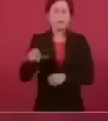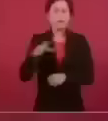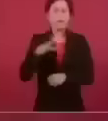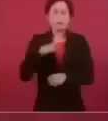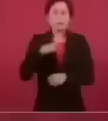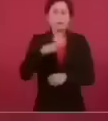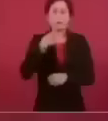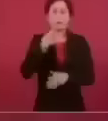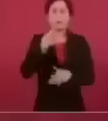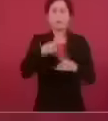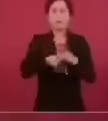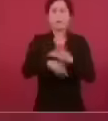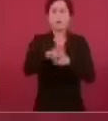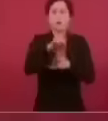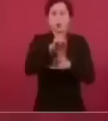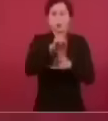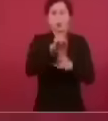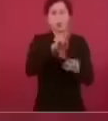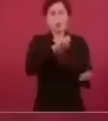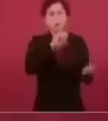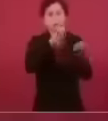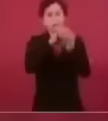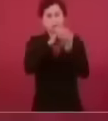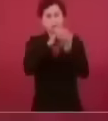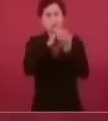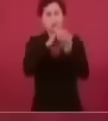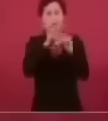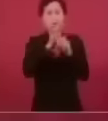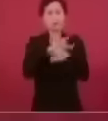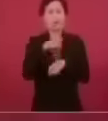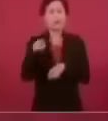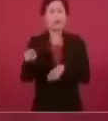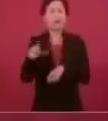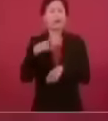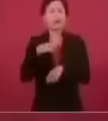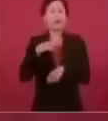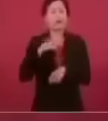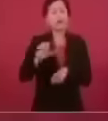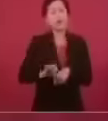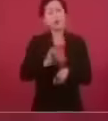fraude porque les están falsificando facturas.